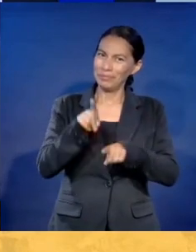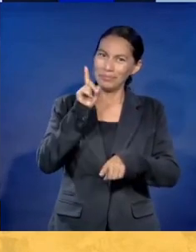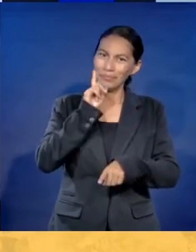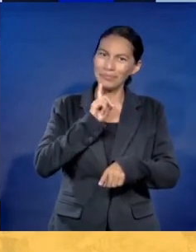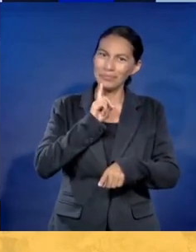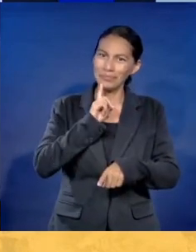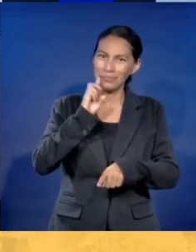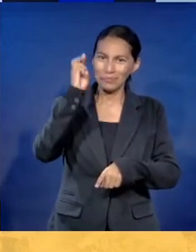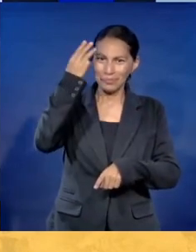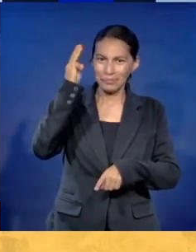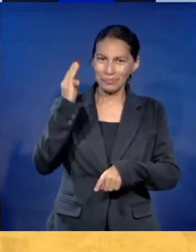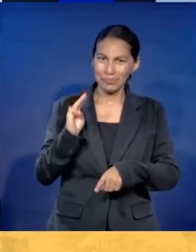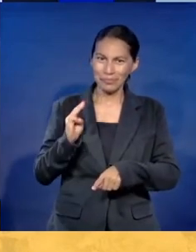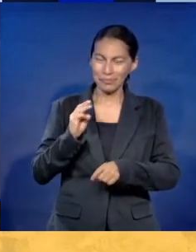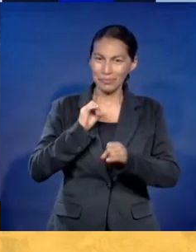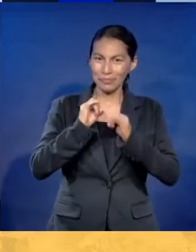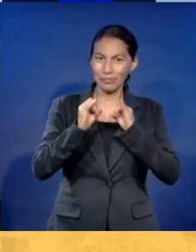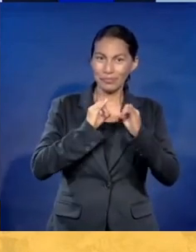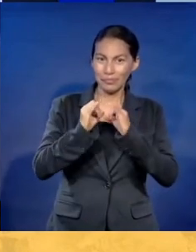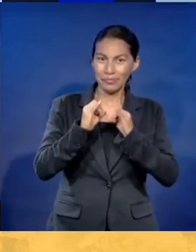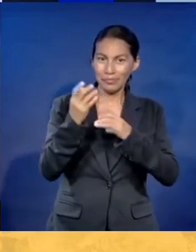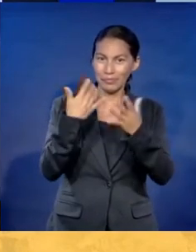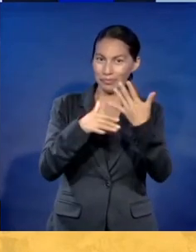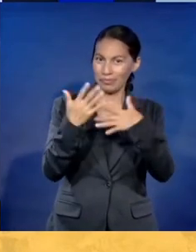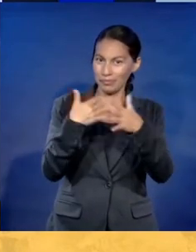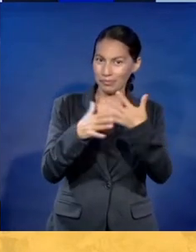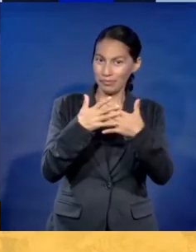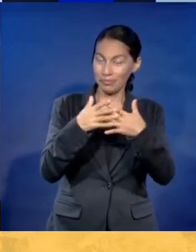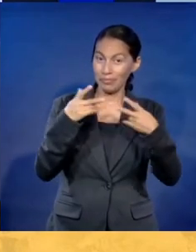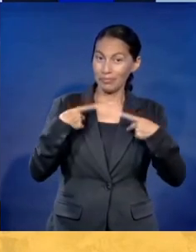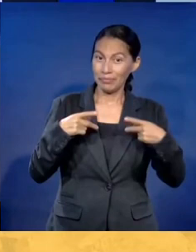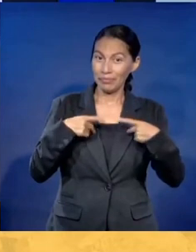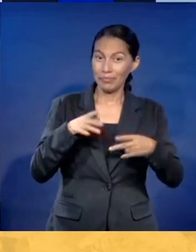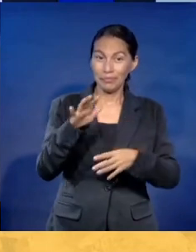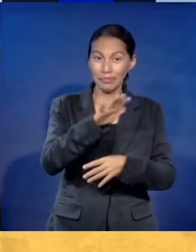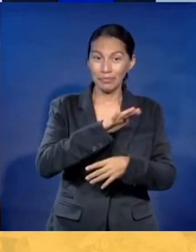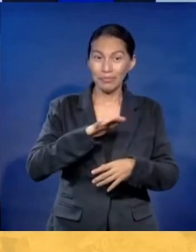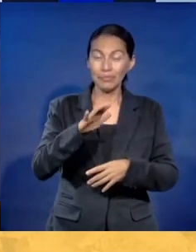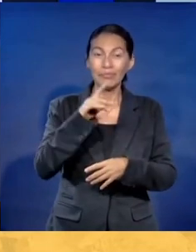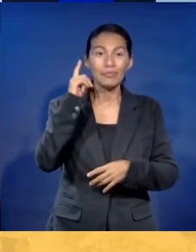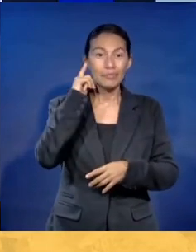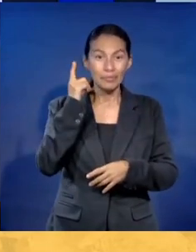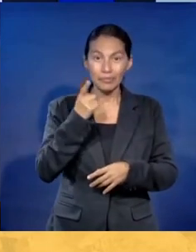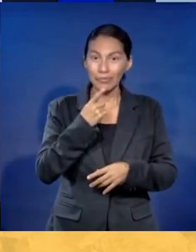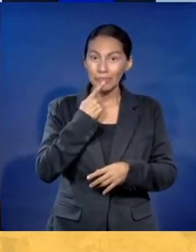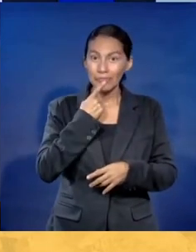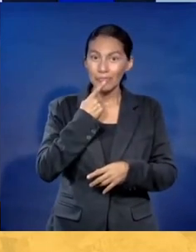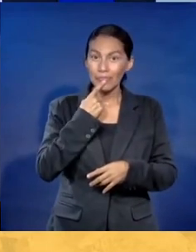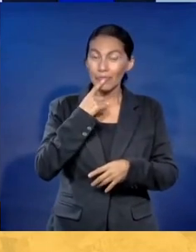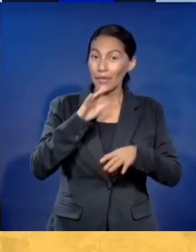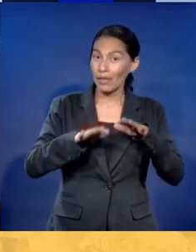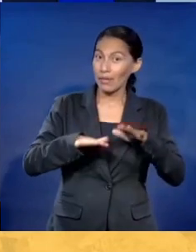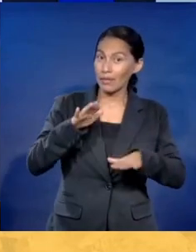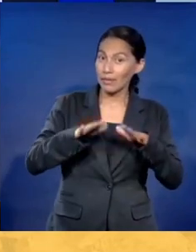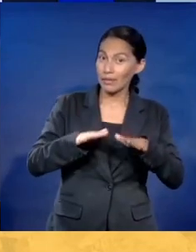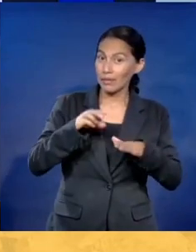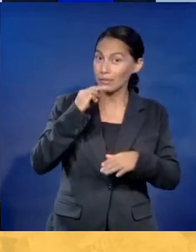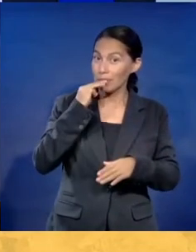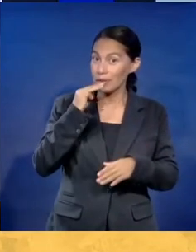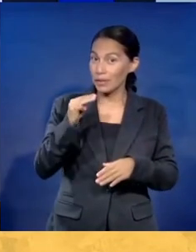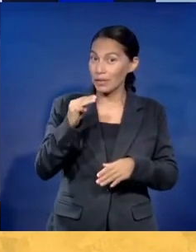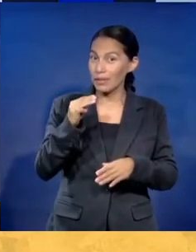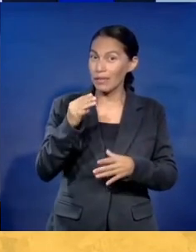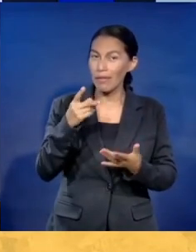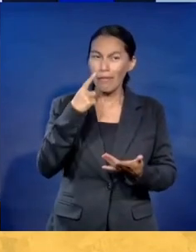intérprete en lenguaje de señas para todos nuestros hermanos y amigos sordos a veces cuando veo los mensajes la veo